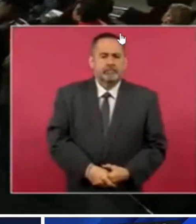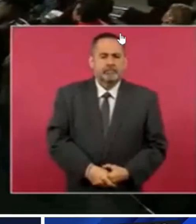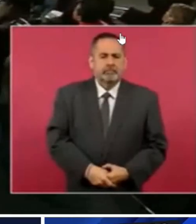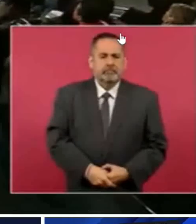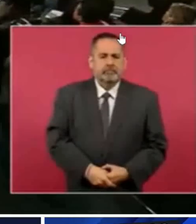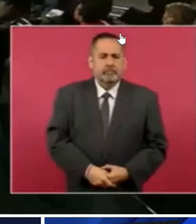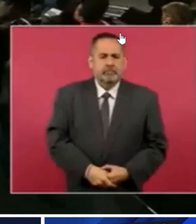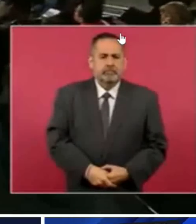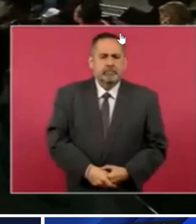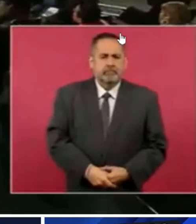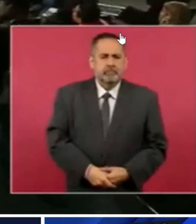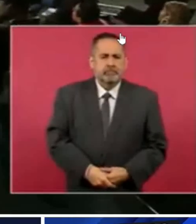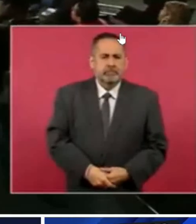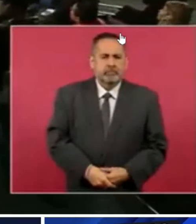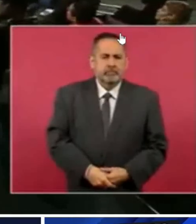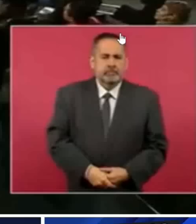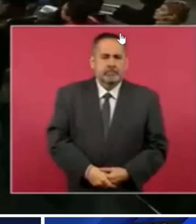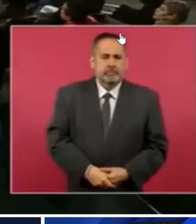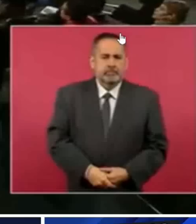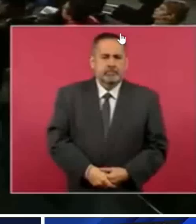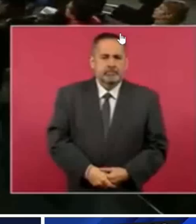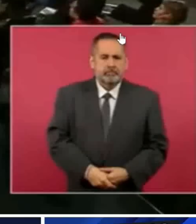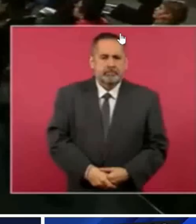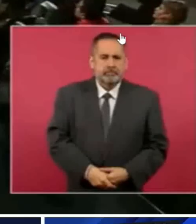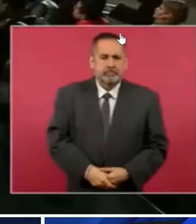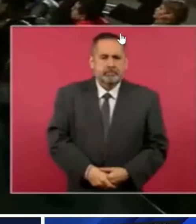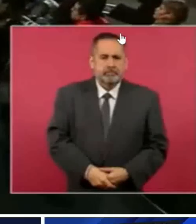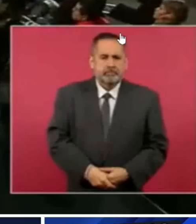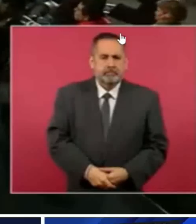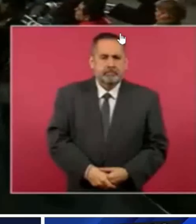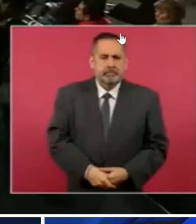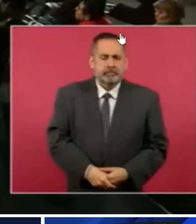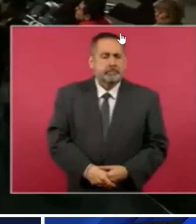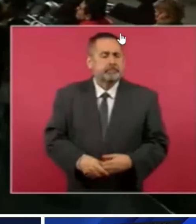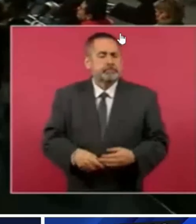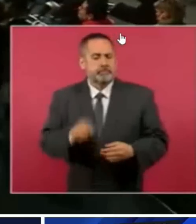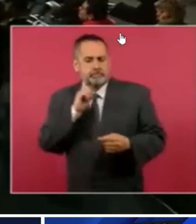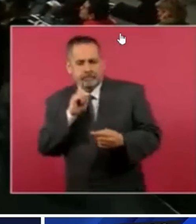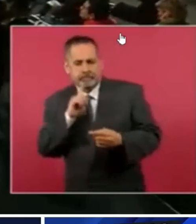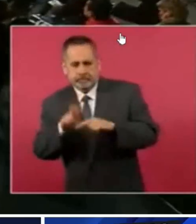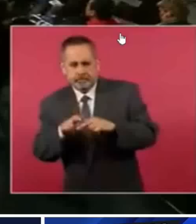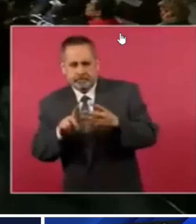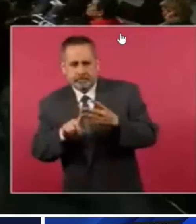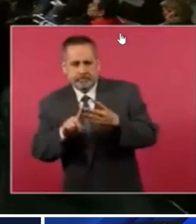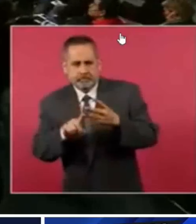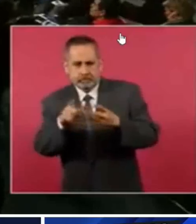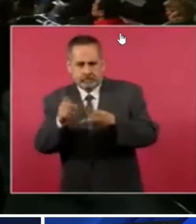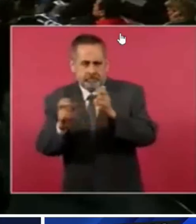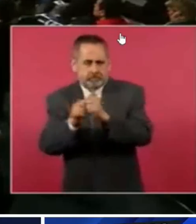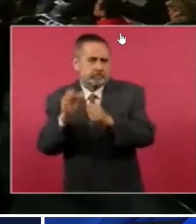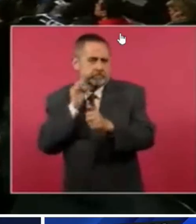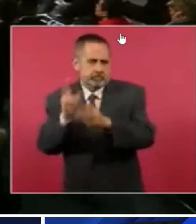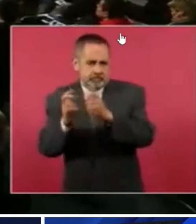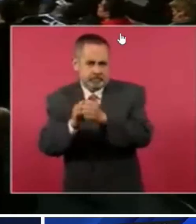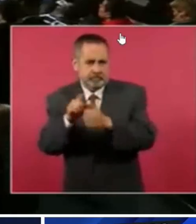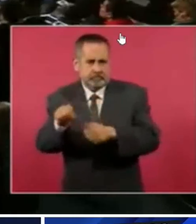presidente, mi segundo planteamiento. Sí. No le escuché, perdón. Sí, en este caso, ¿va a hablar usted con el fiscal? Sí. ¿Lo